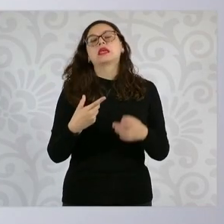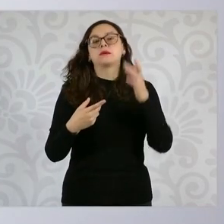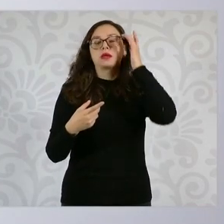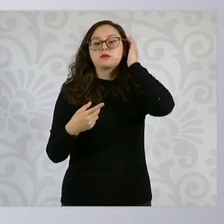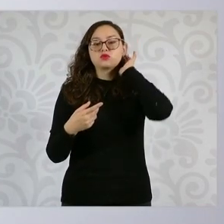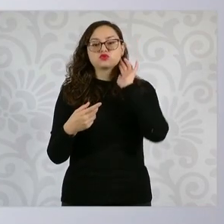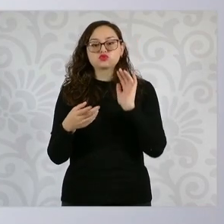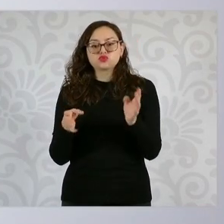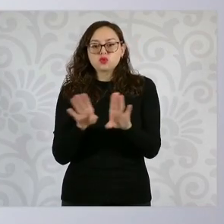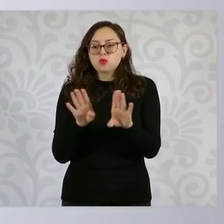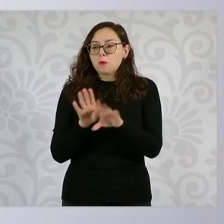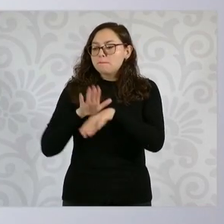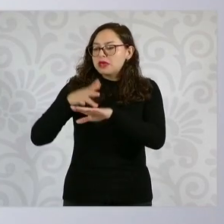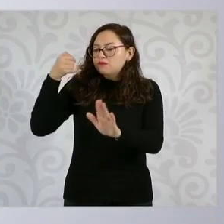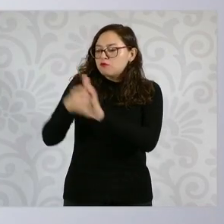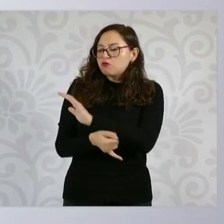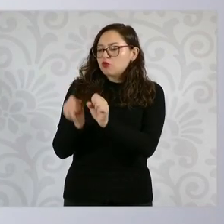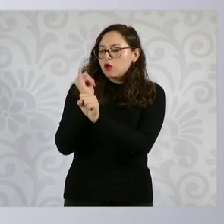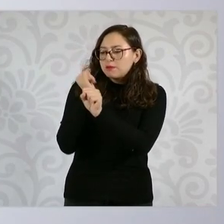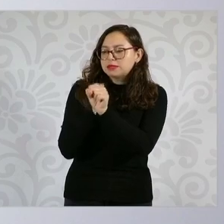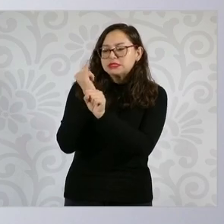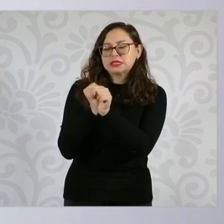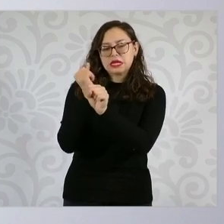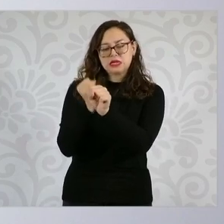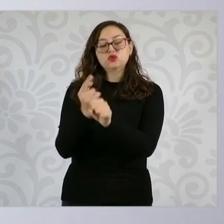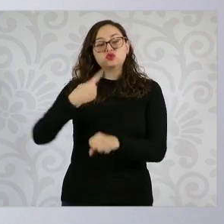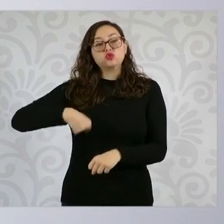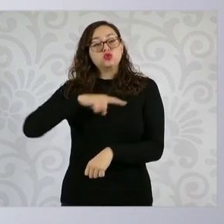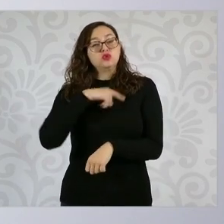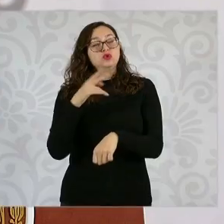de inteligencia e investigación del Estado mexicano.